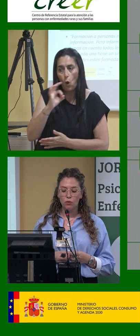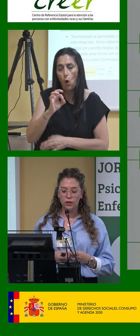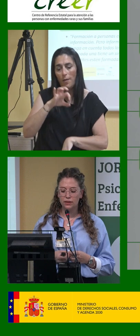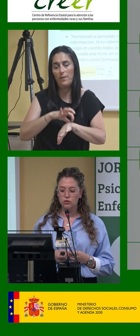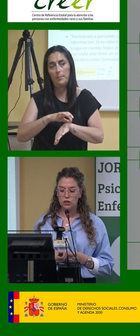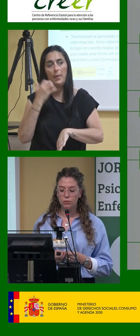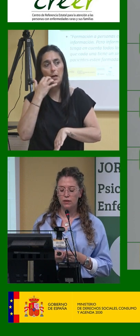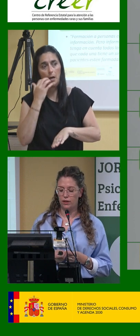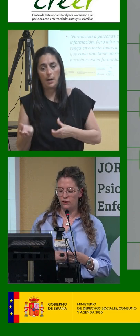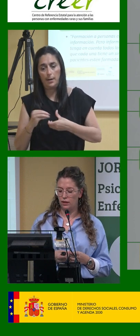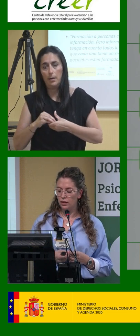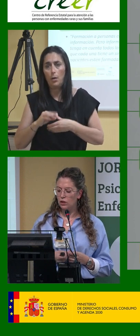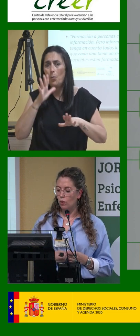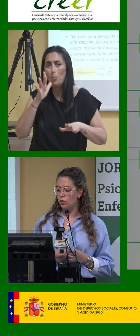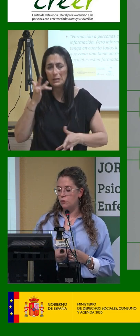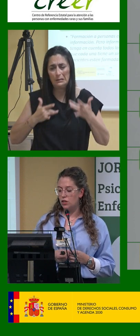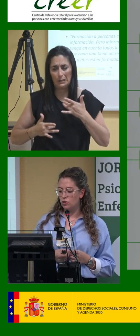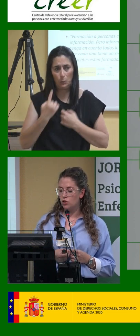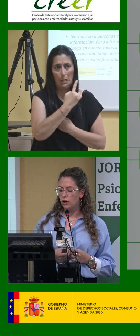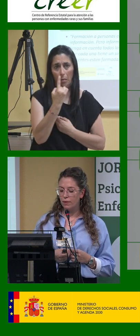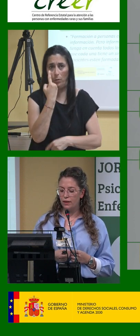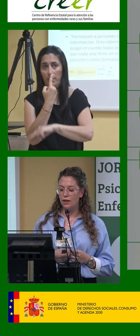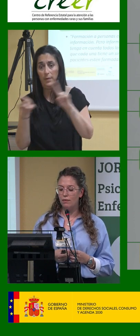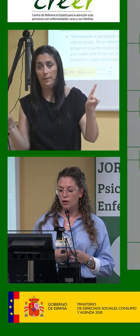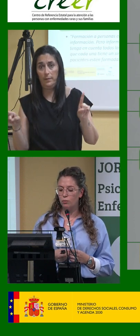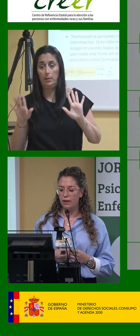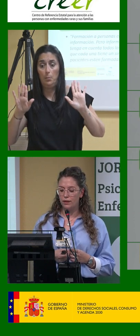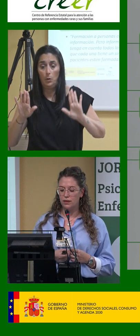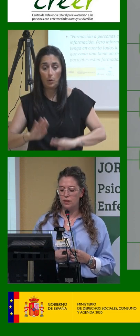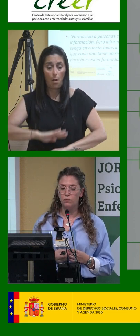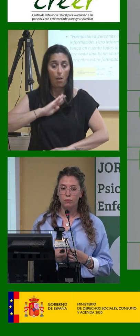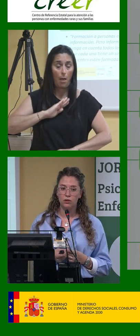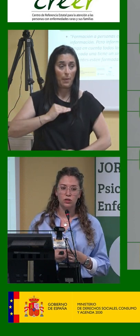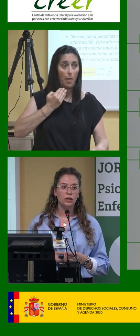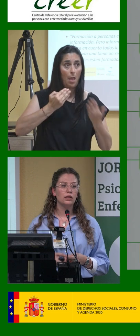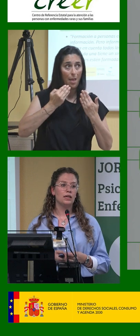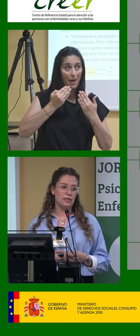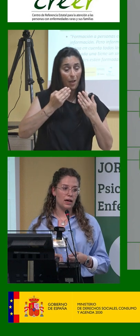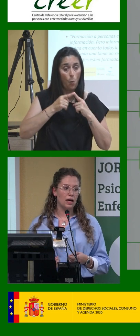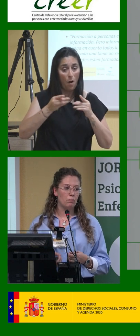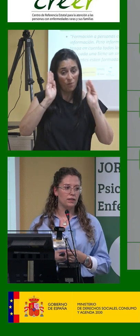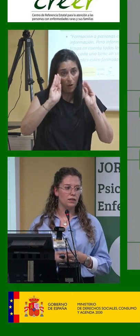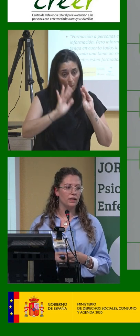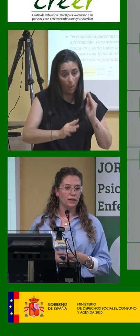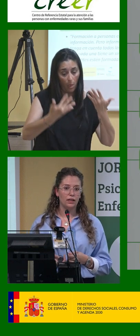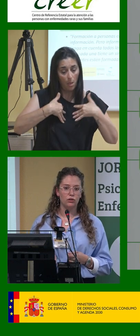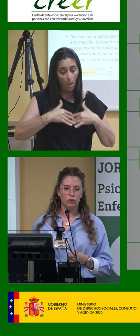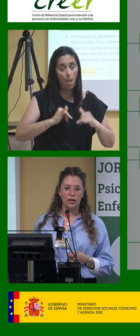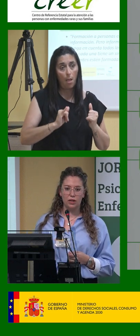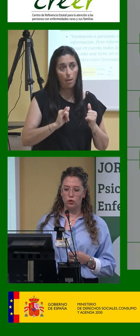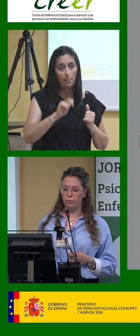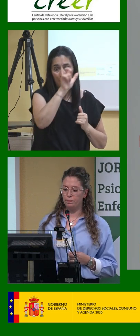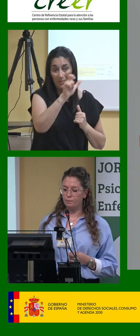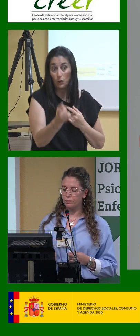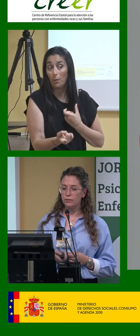ya que cada una tiene un síntoma diferente. Cuando las personas con capacidad de hablar con pacientes estén formados, esta participante cree que todo